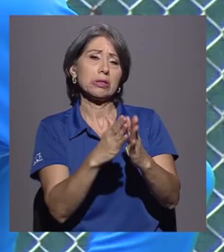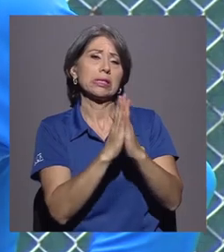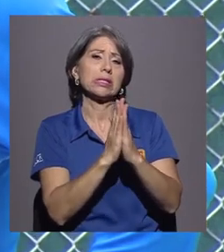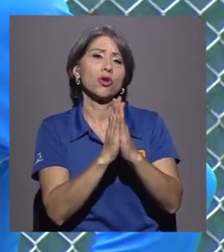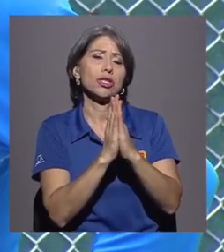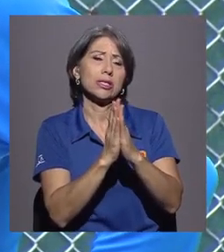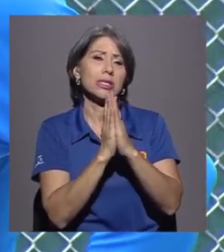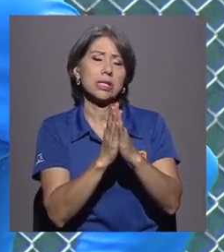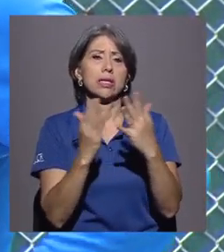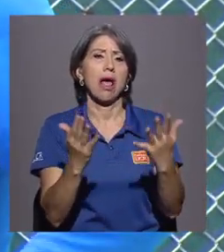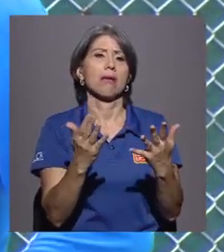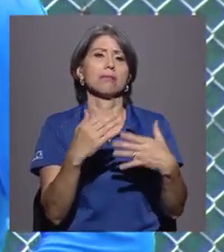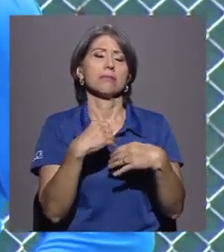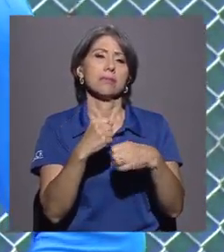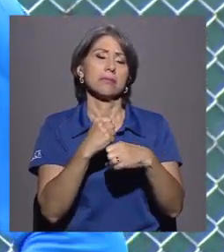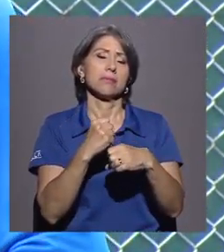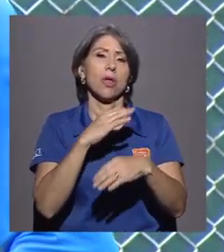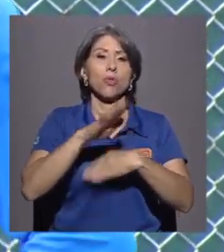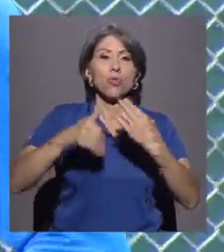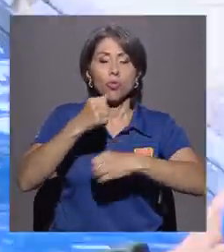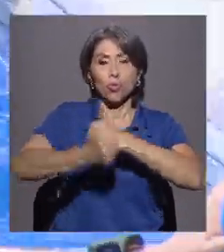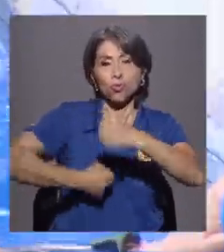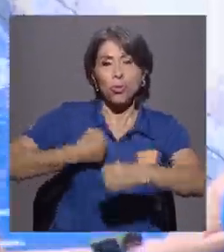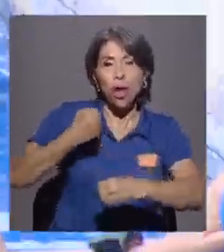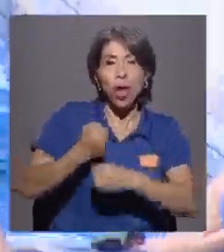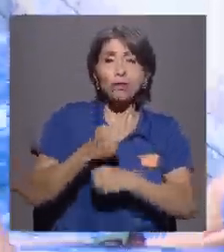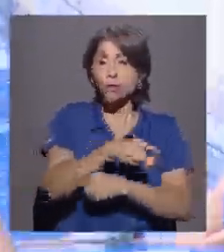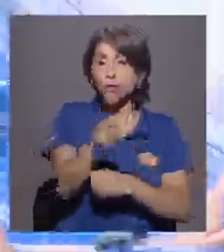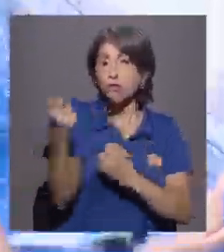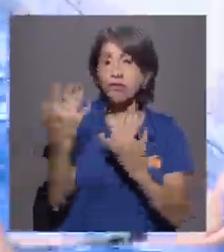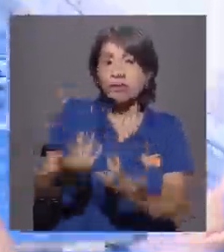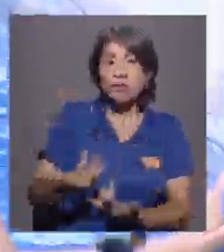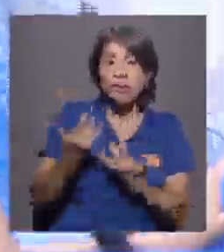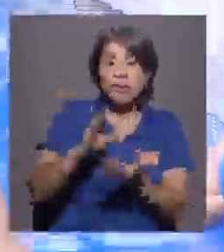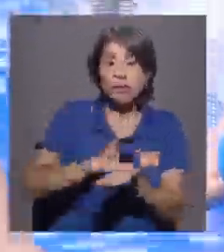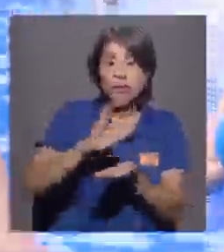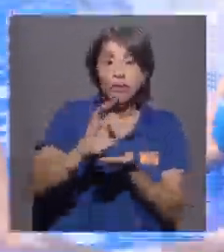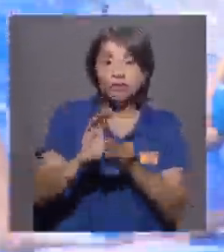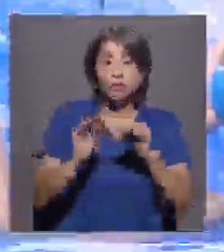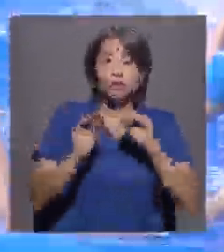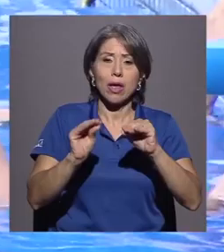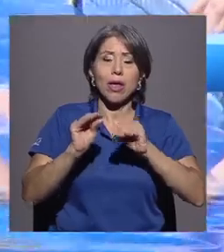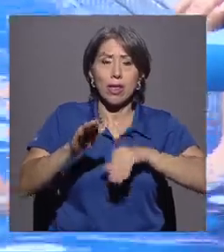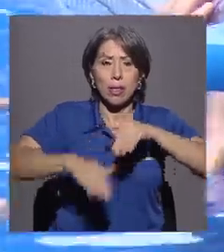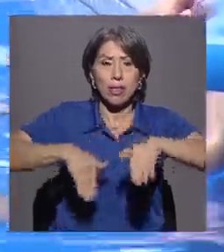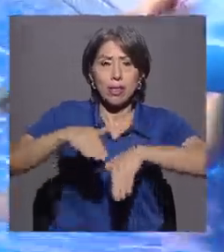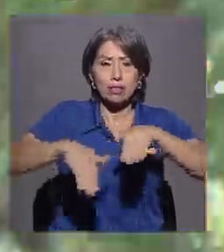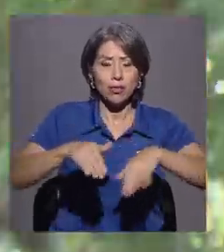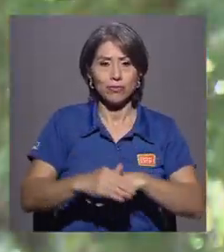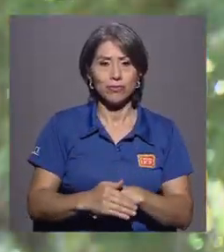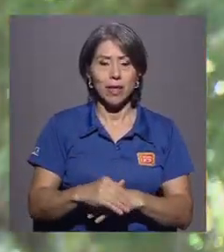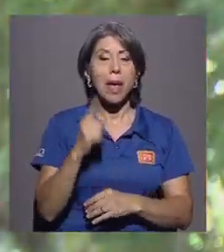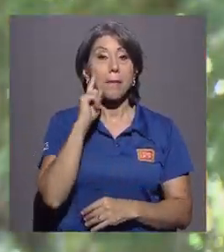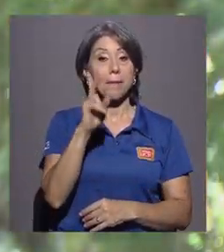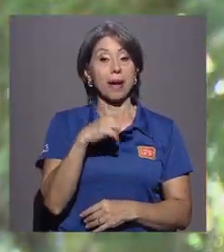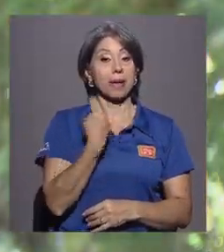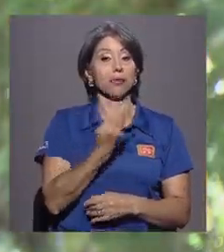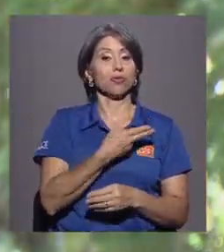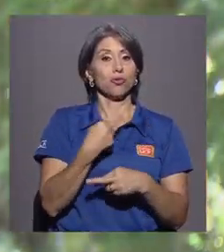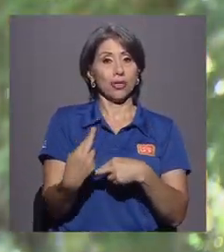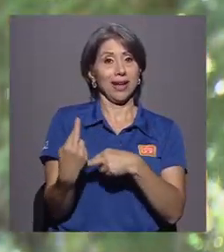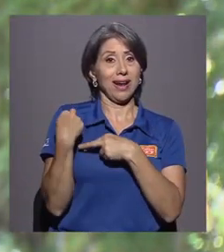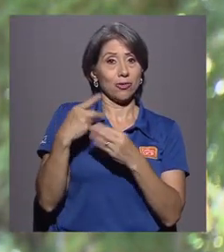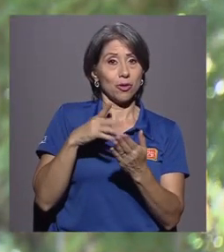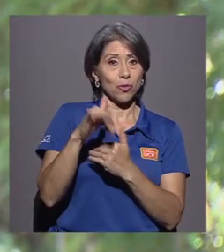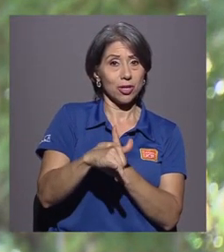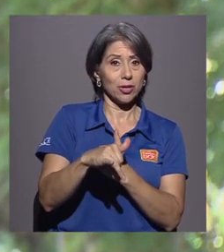en cantidades, ¿verdad? Todos los años están esperando los cursos de natación. Entonces, para la universidad y para nosotros encargados del